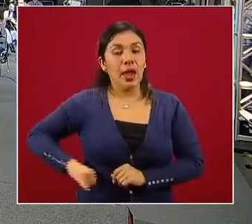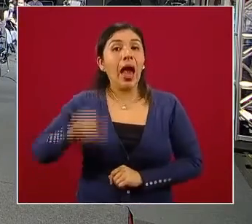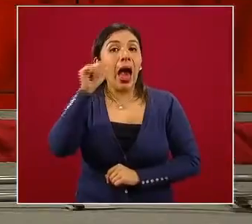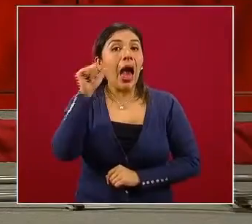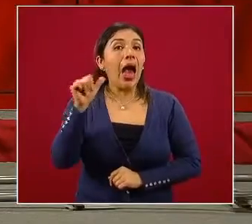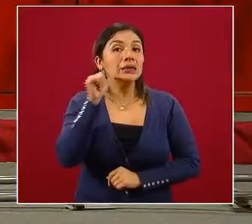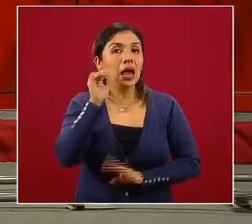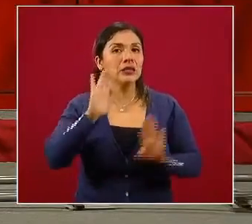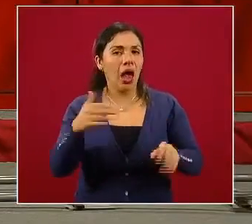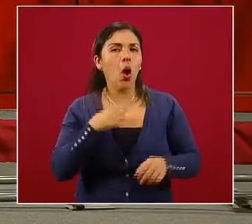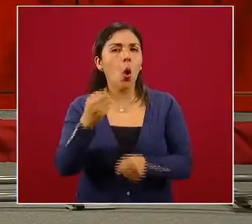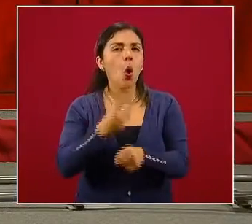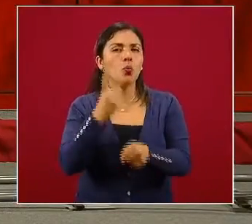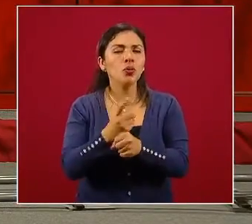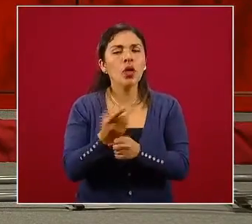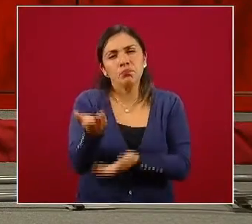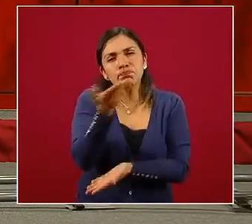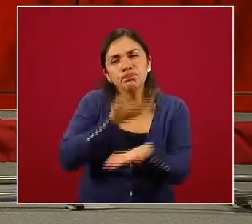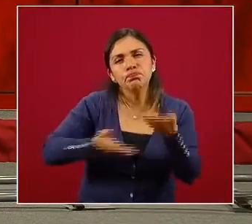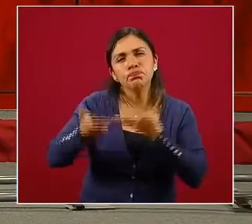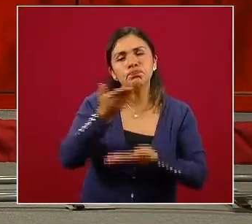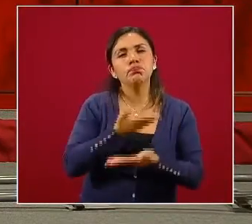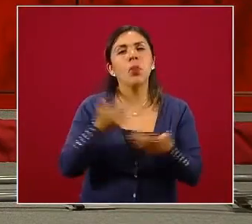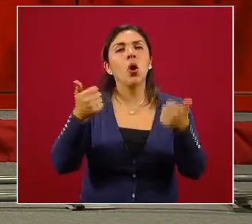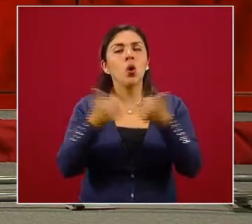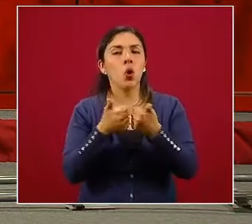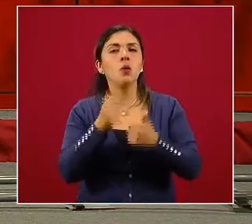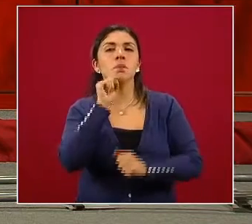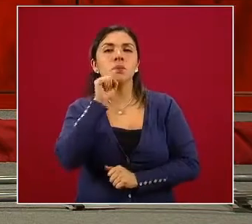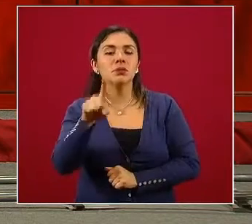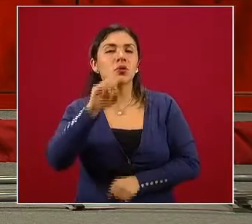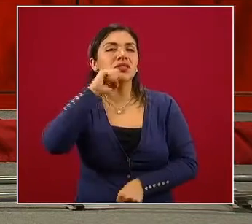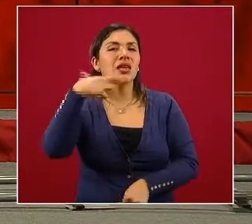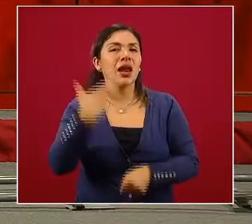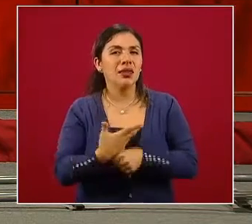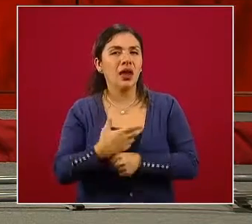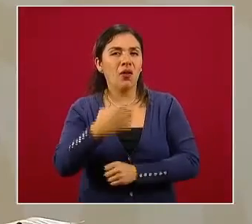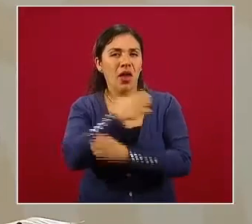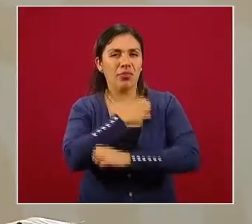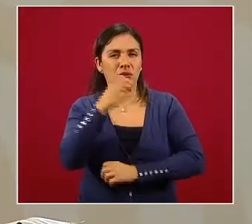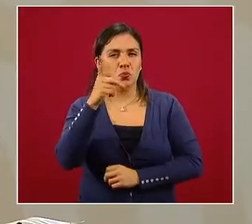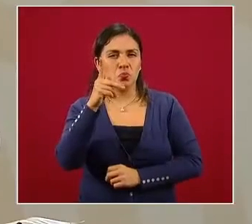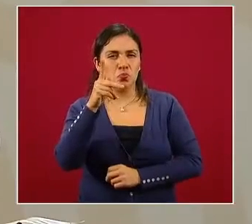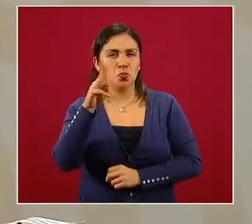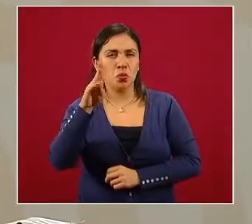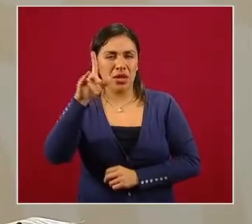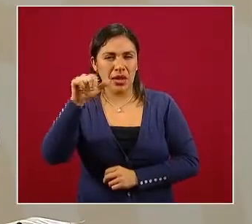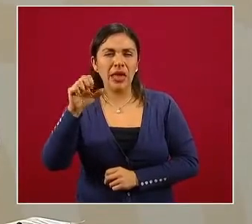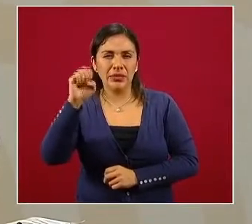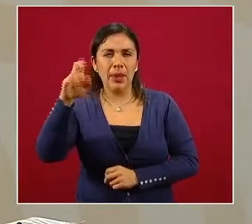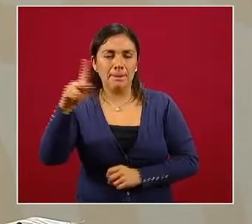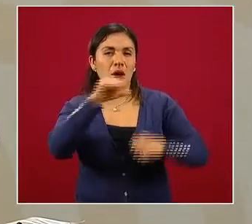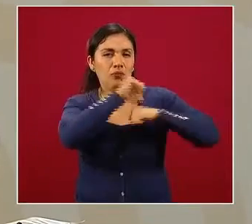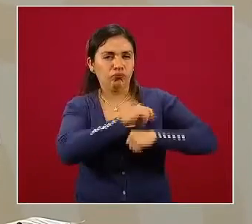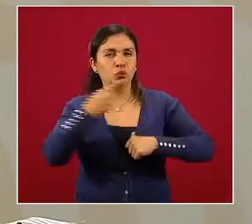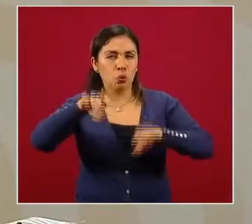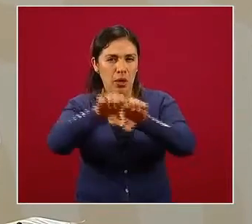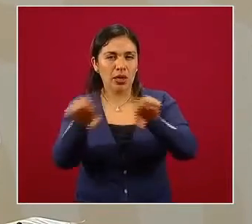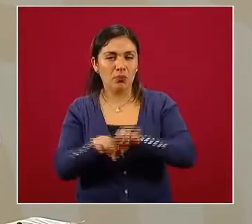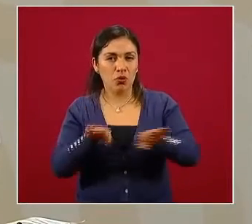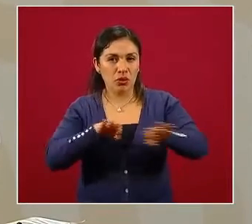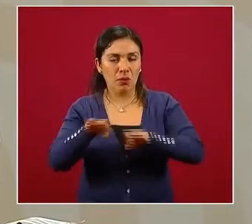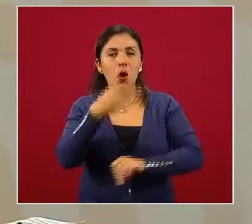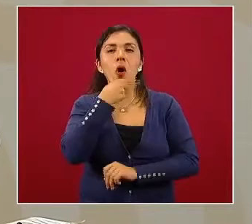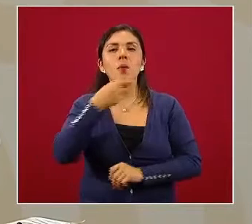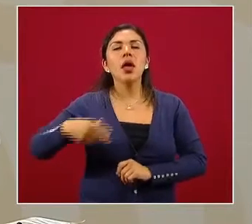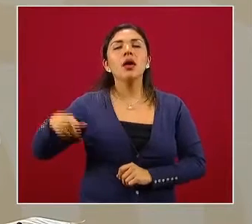Ayer tuvimos la oportunidad de tener una conversación técnica precisamente con el secretario de Educación Pública y su equipo de trabajo, el